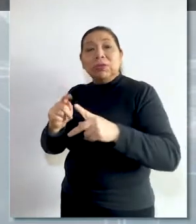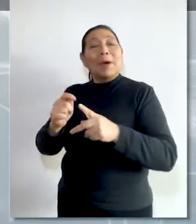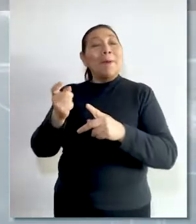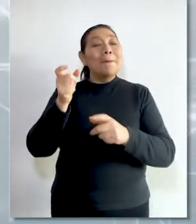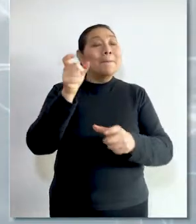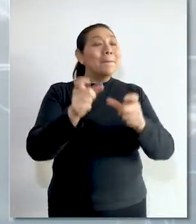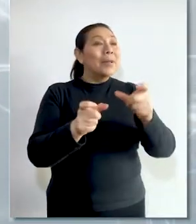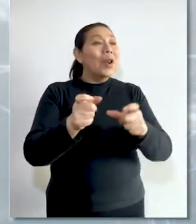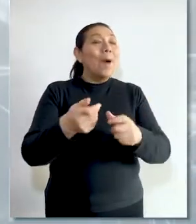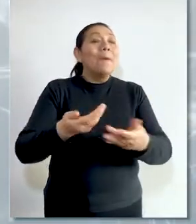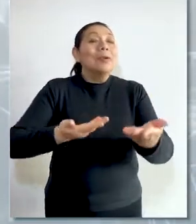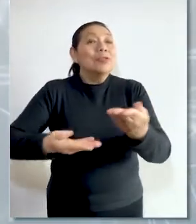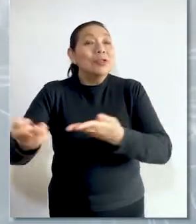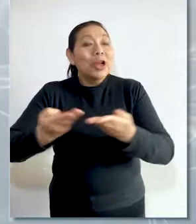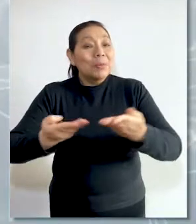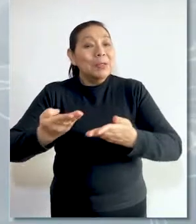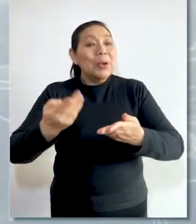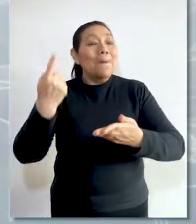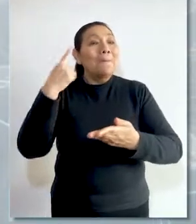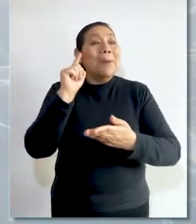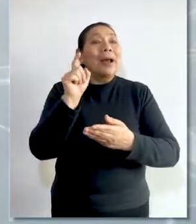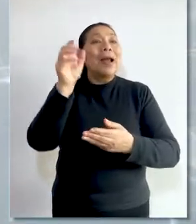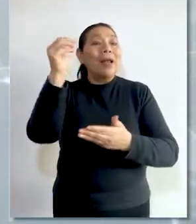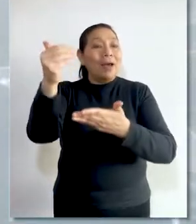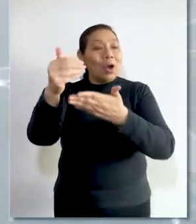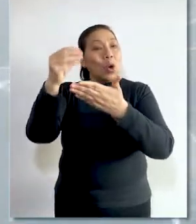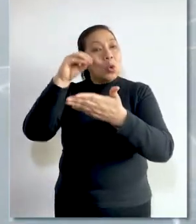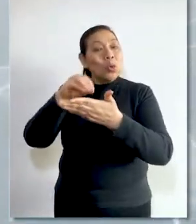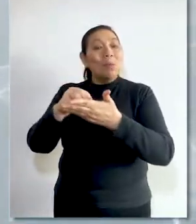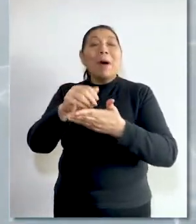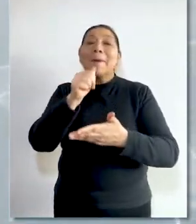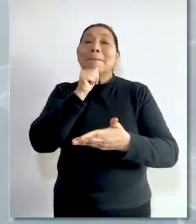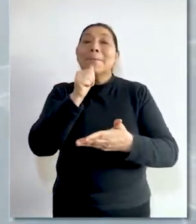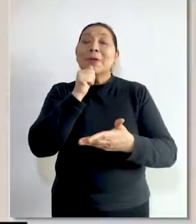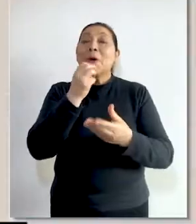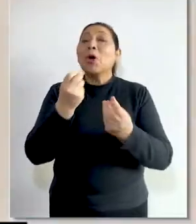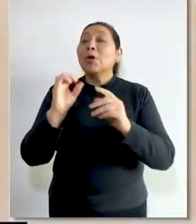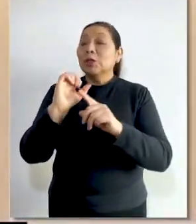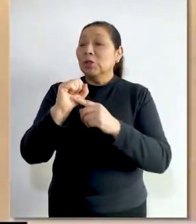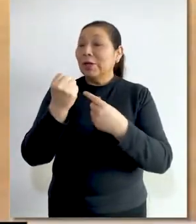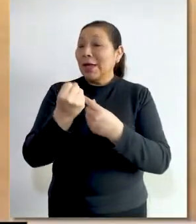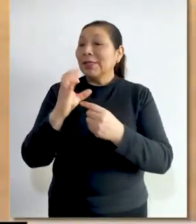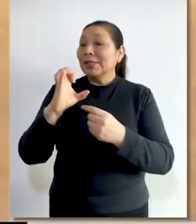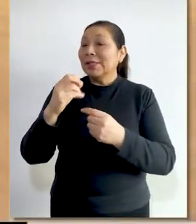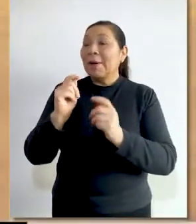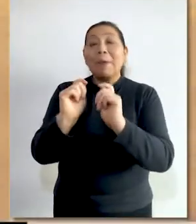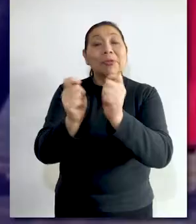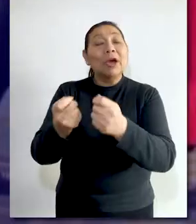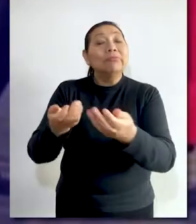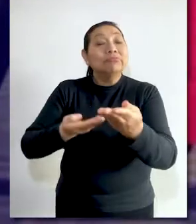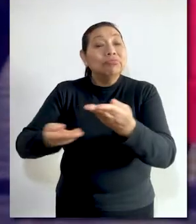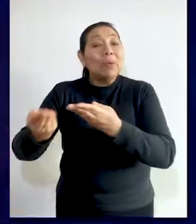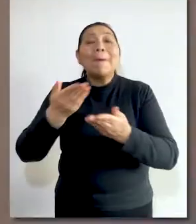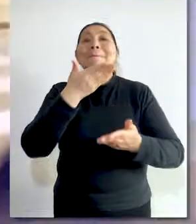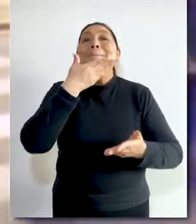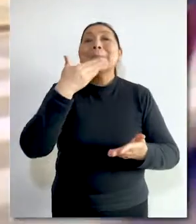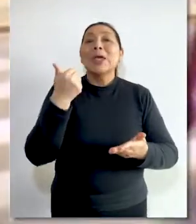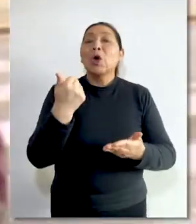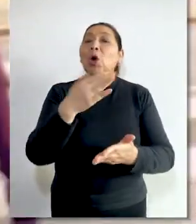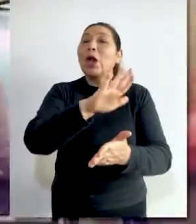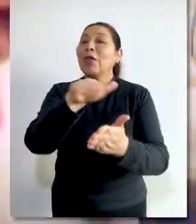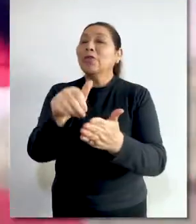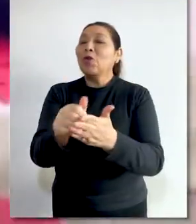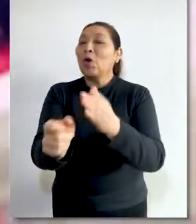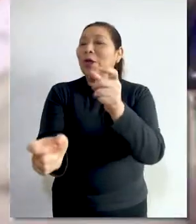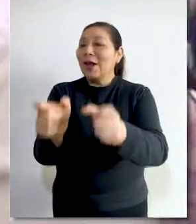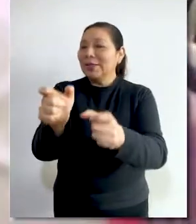difundir el esfuerzo y los logros de los servidores públicos y agentes del sector privado y la sociedad civil para brindar servicios